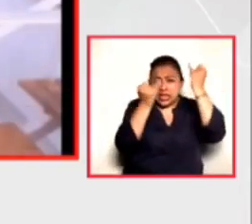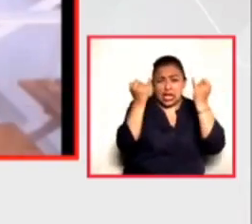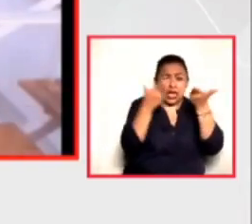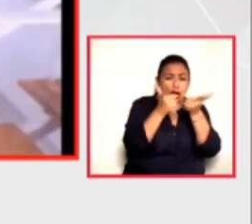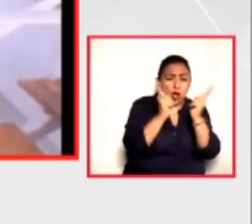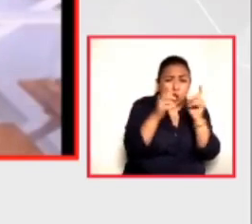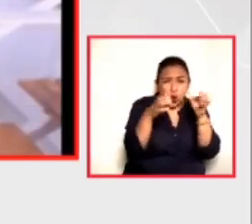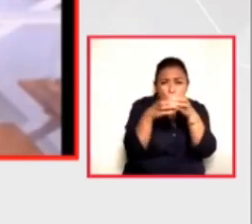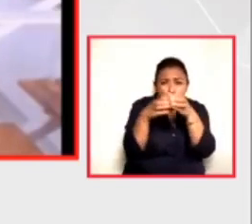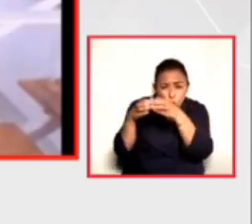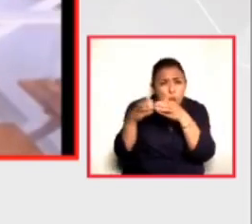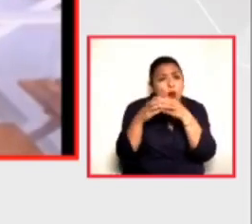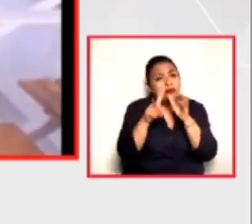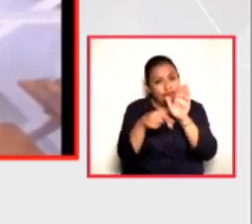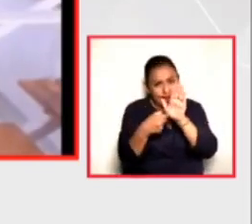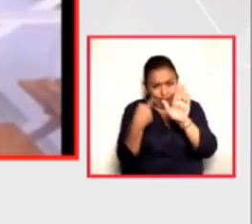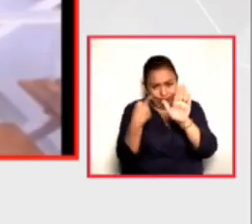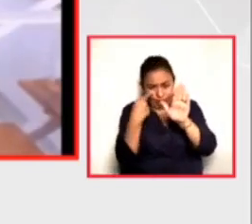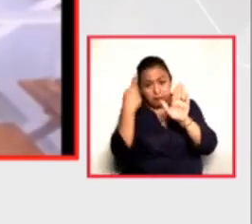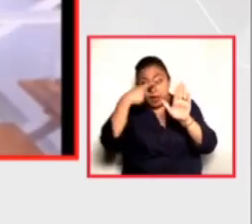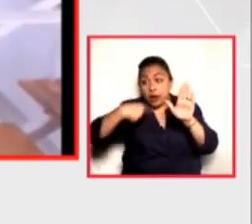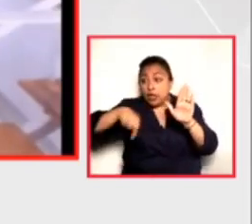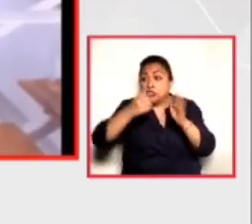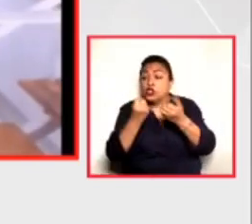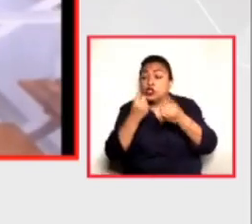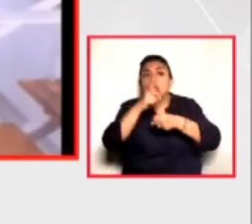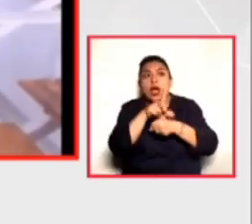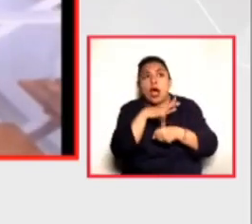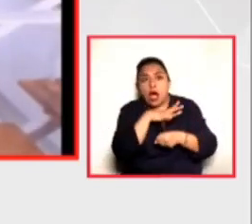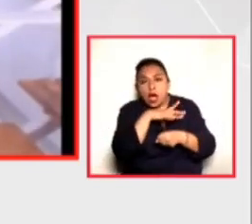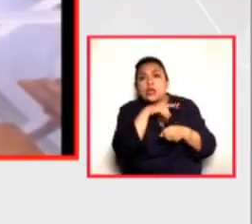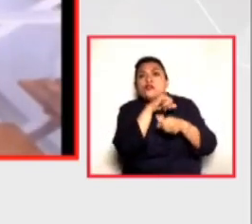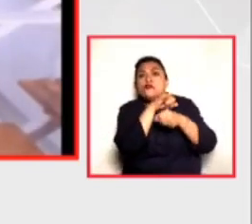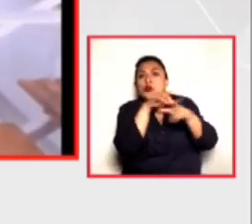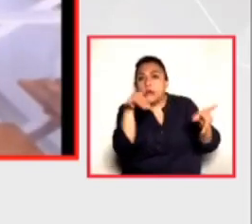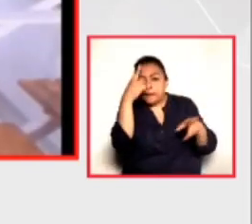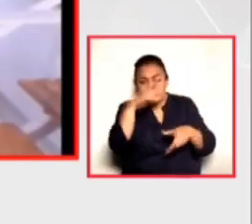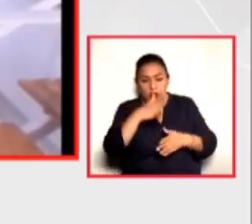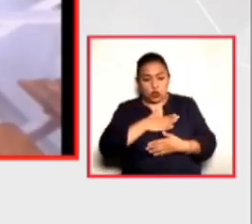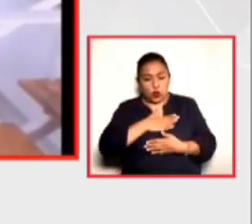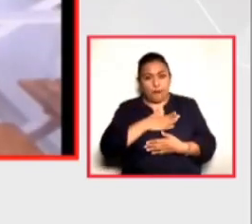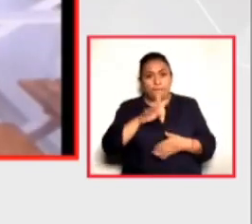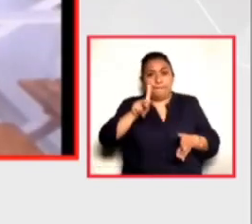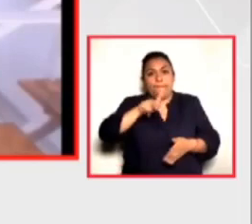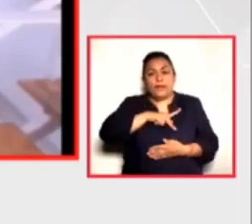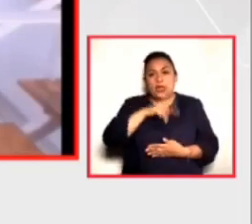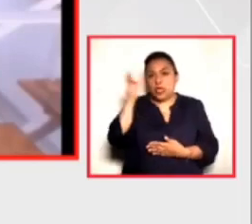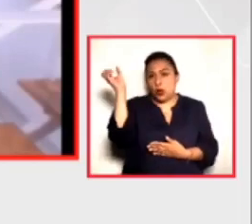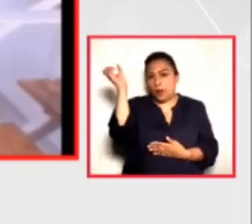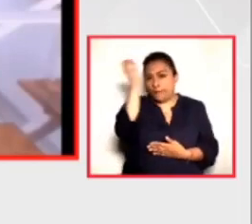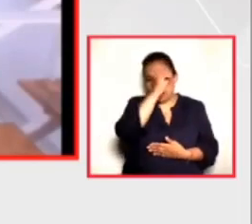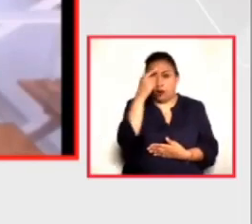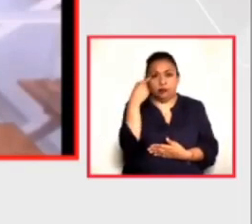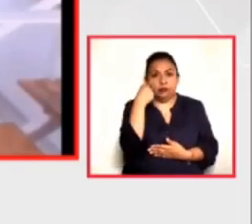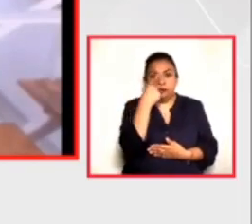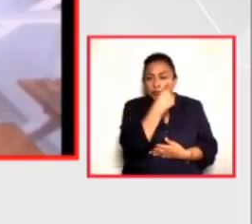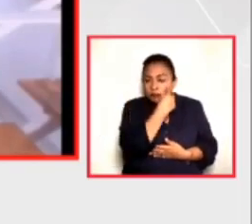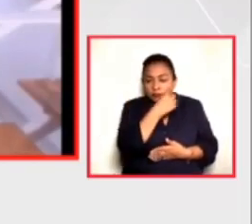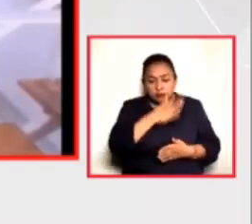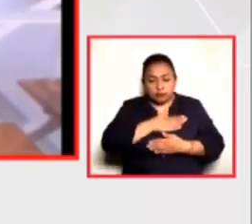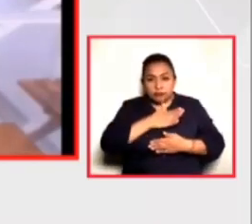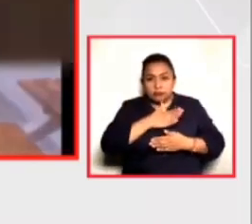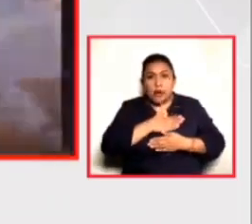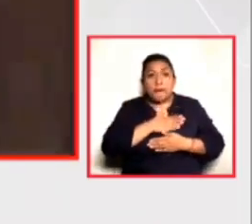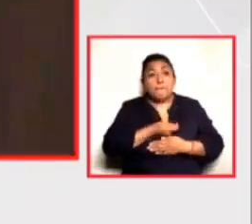pueda reflejarse para que la sociedad tenga los elementos para formarse una opinión, formarse una opinión informada